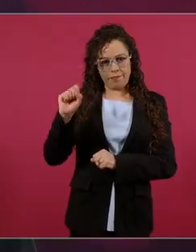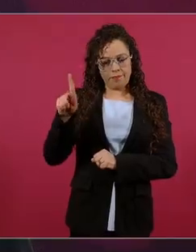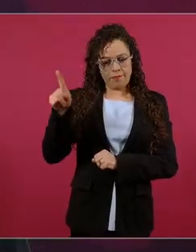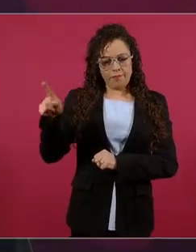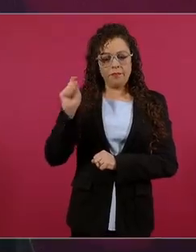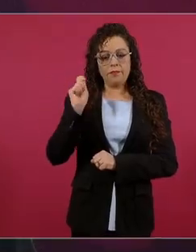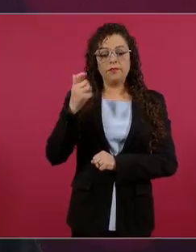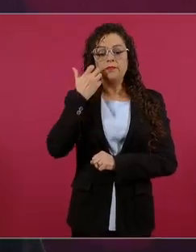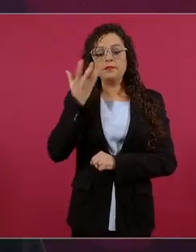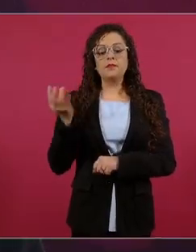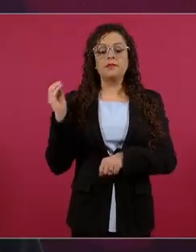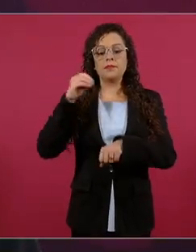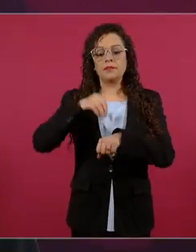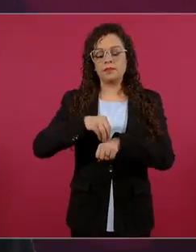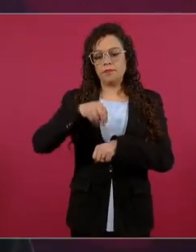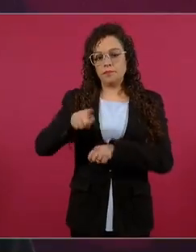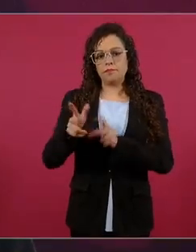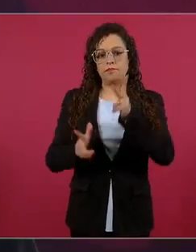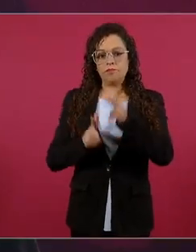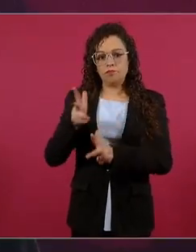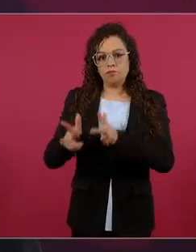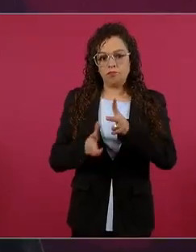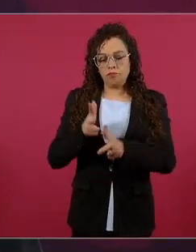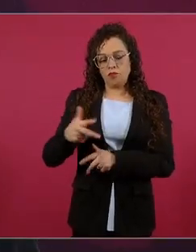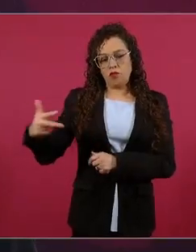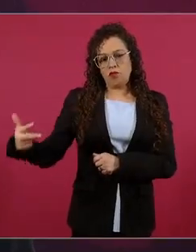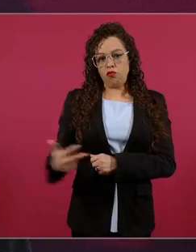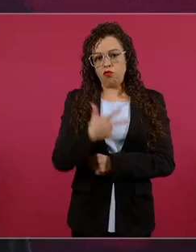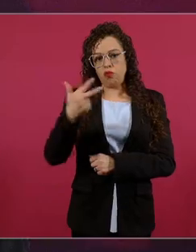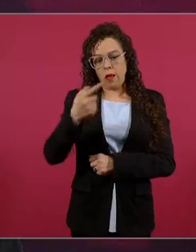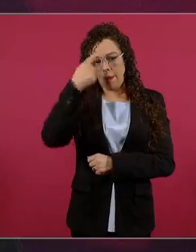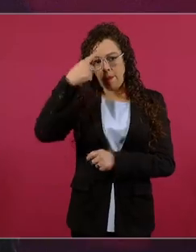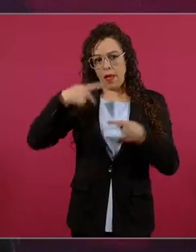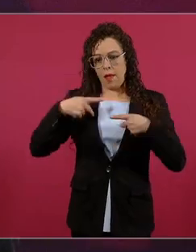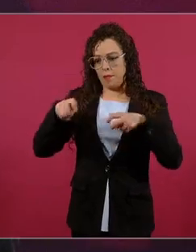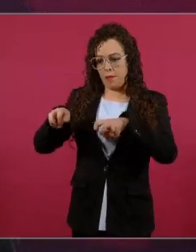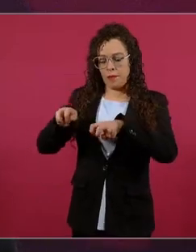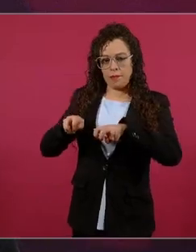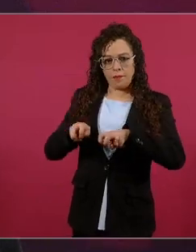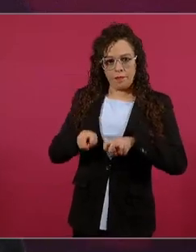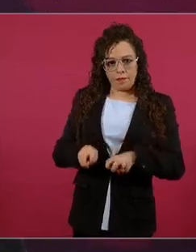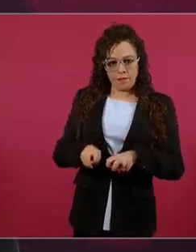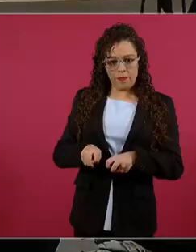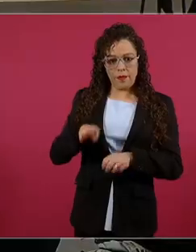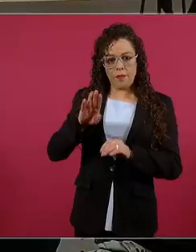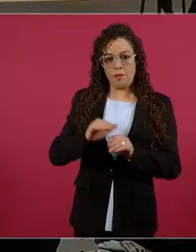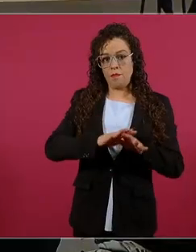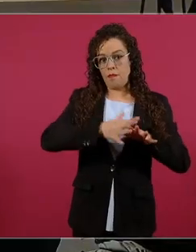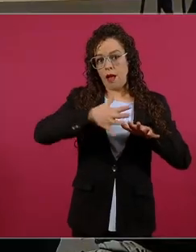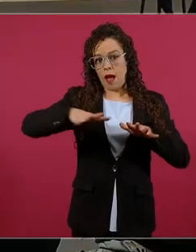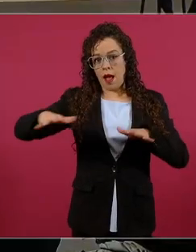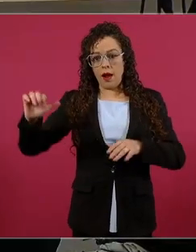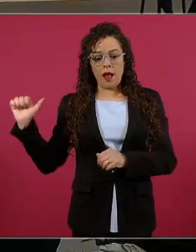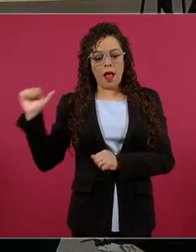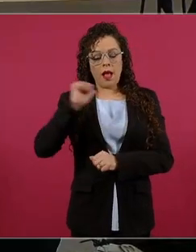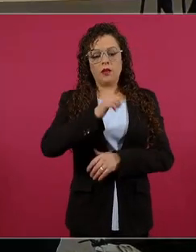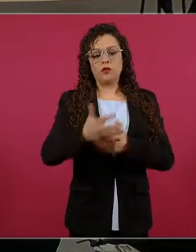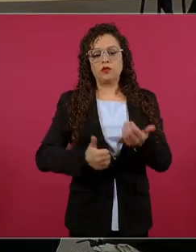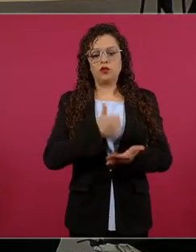vías pasajeros y mayores capacidades desde medias aguas hasta la Ciudad de México. Es cuanto, señor